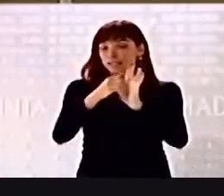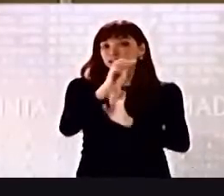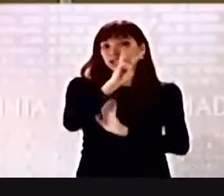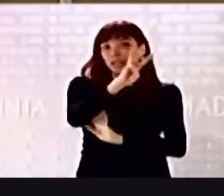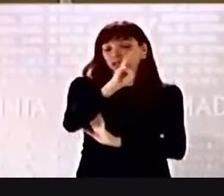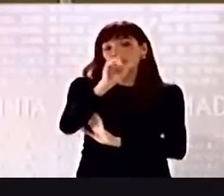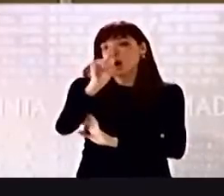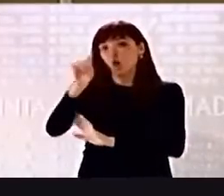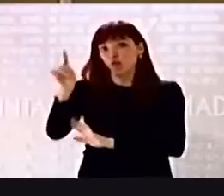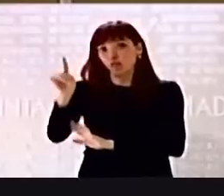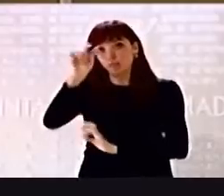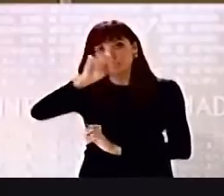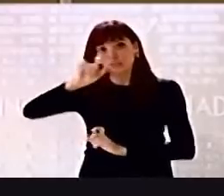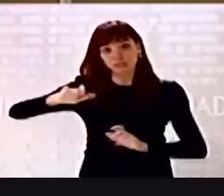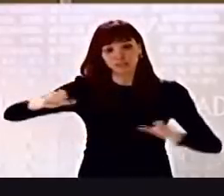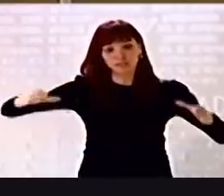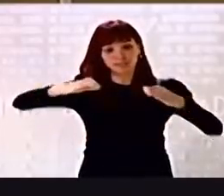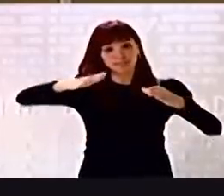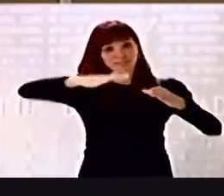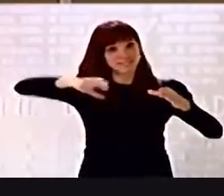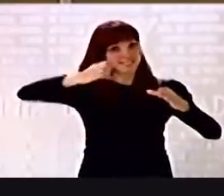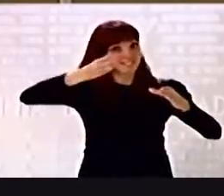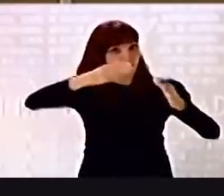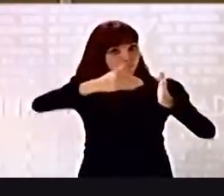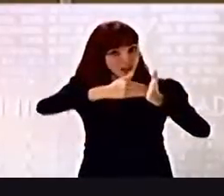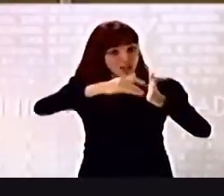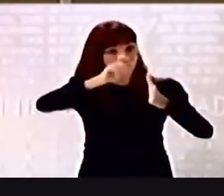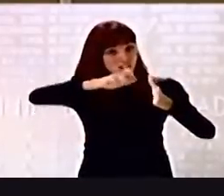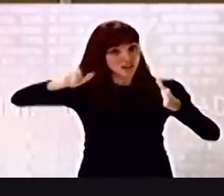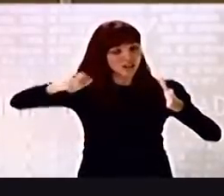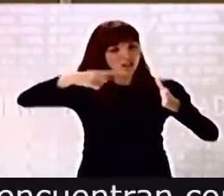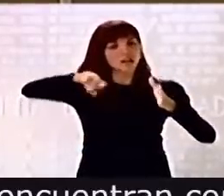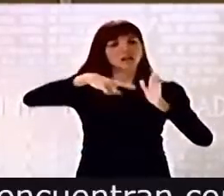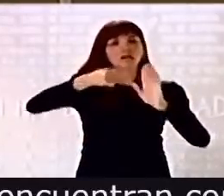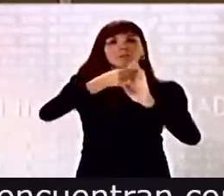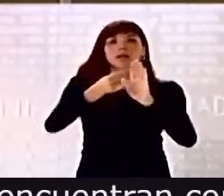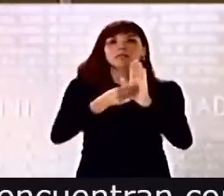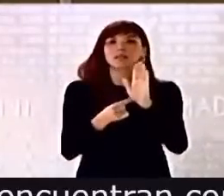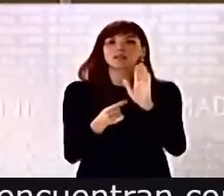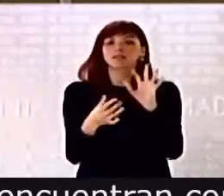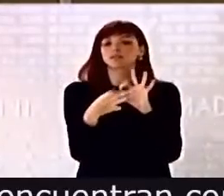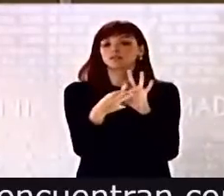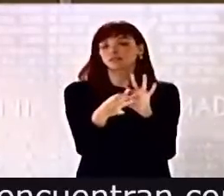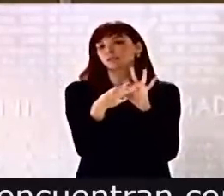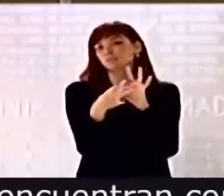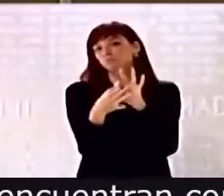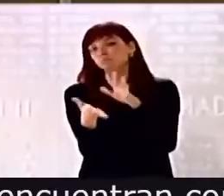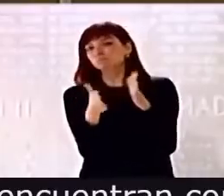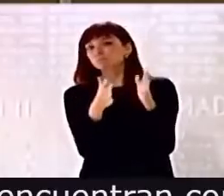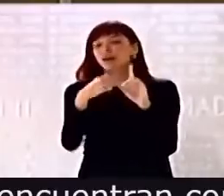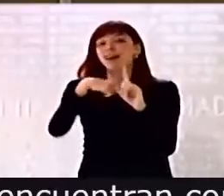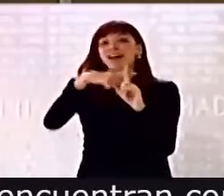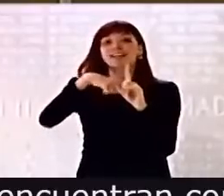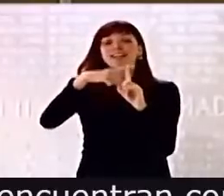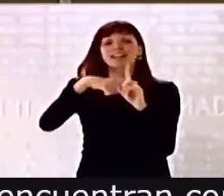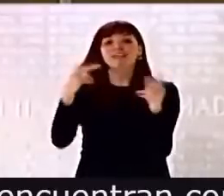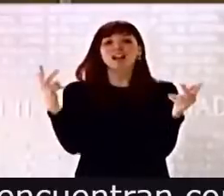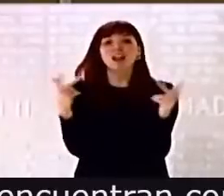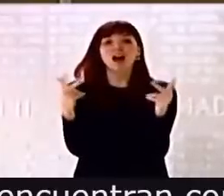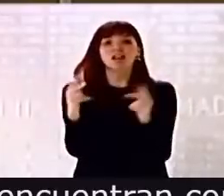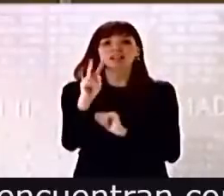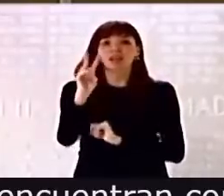346.311 personas se encuentran con medidas correspondientes a un nivel de alerta